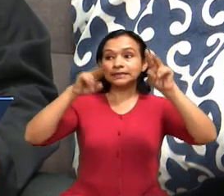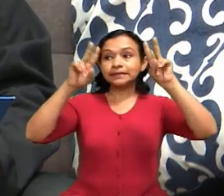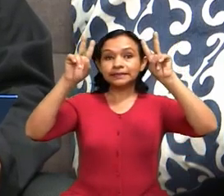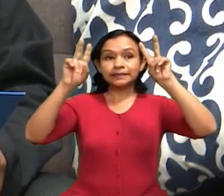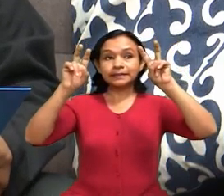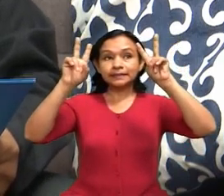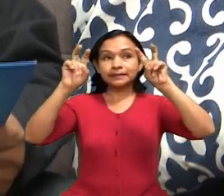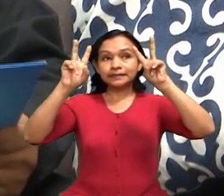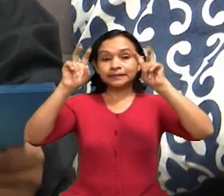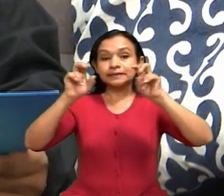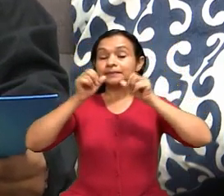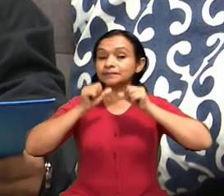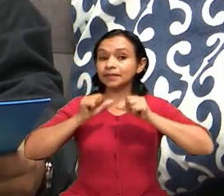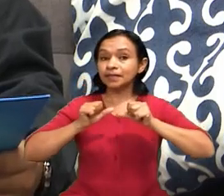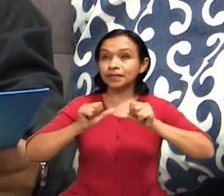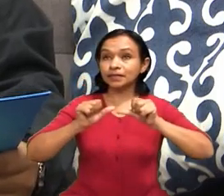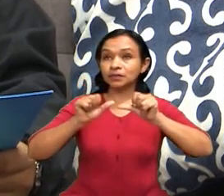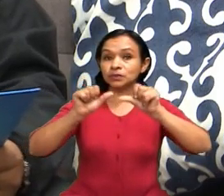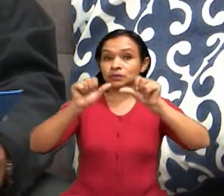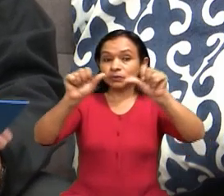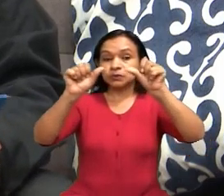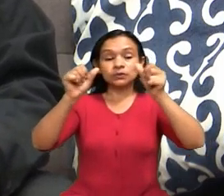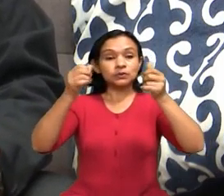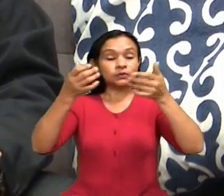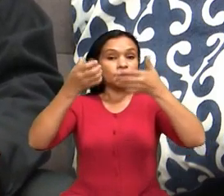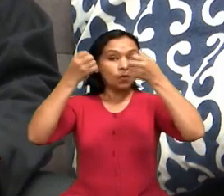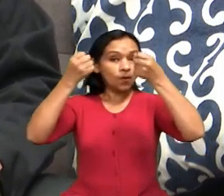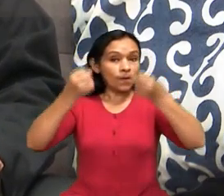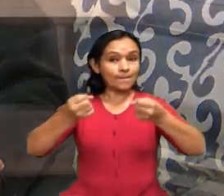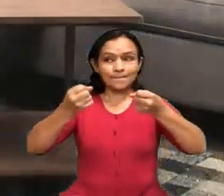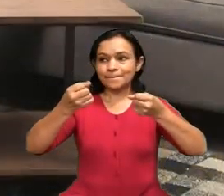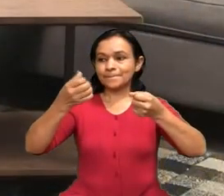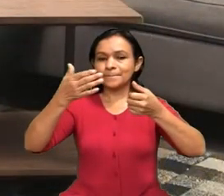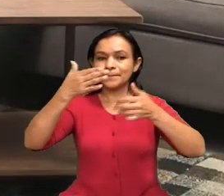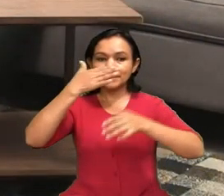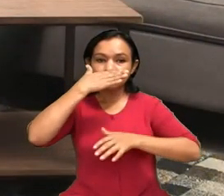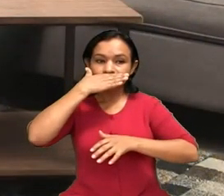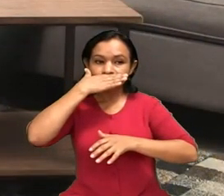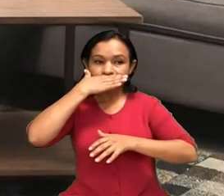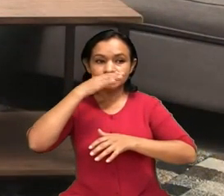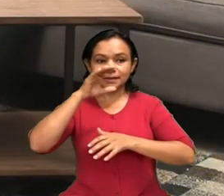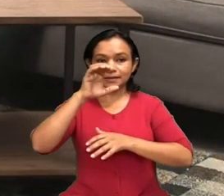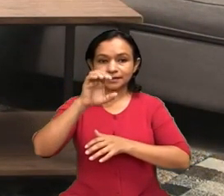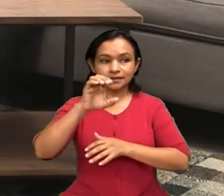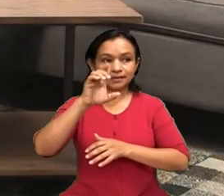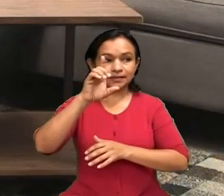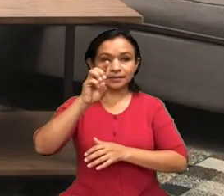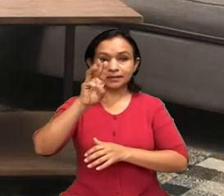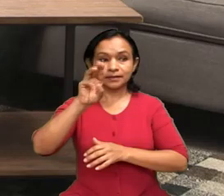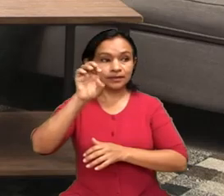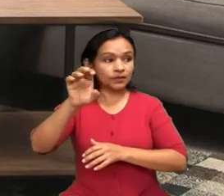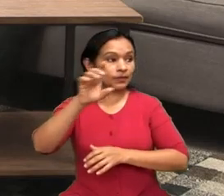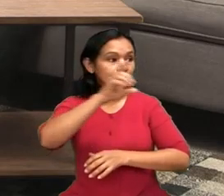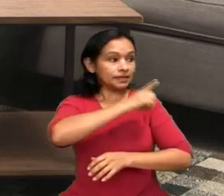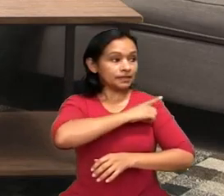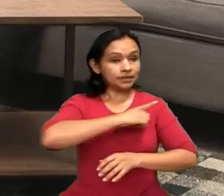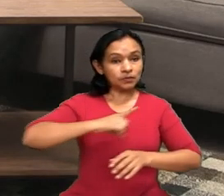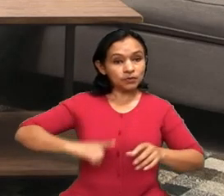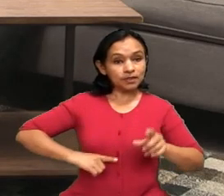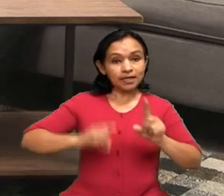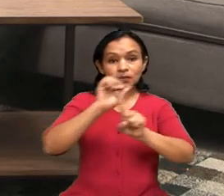acompañará el compañero Edwin Castro, jefe de la bancada Alianza del Frente Sandinista de Liberación Nacional y también diputado de la Asamblea Nacional. Diputado,